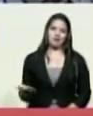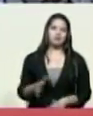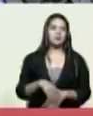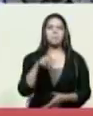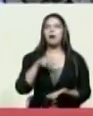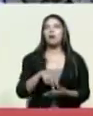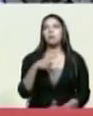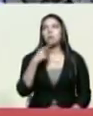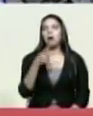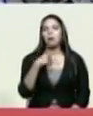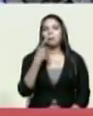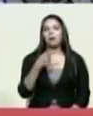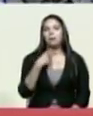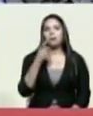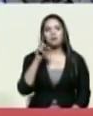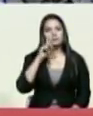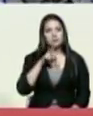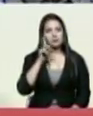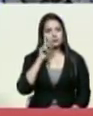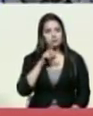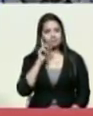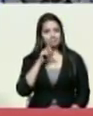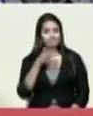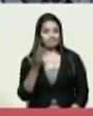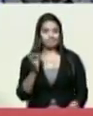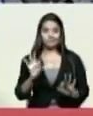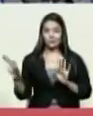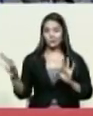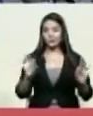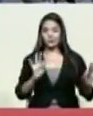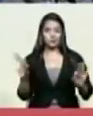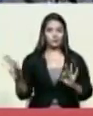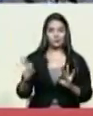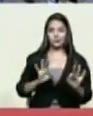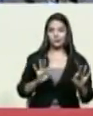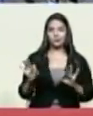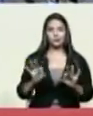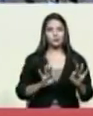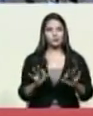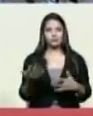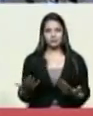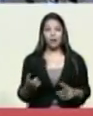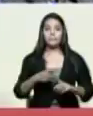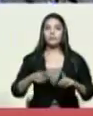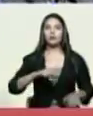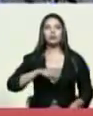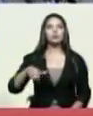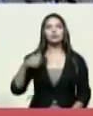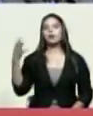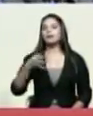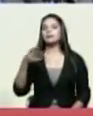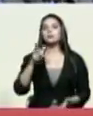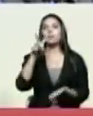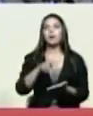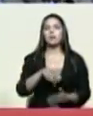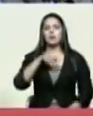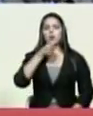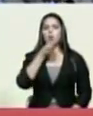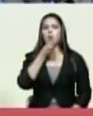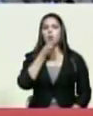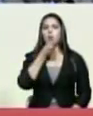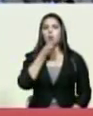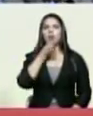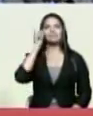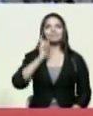a decir mentiras al show político. Nosotros, cada vez que nos paremos ahí, tenemos que decir lo